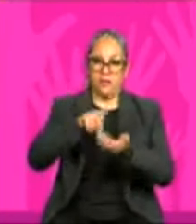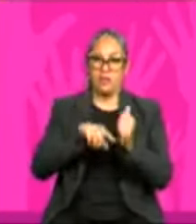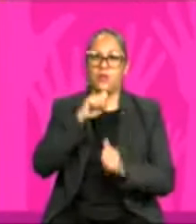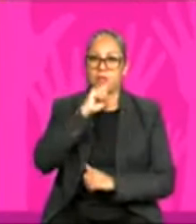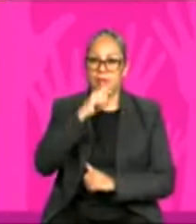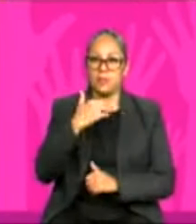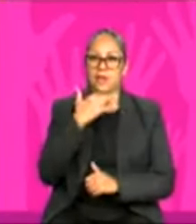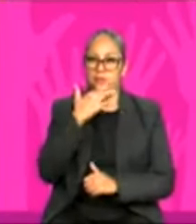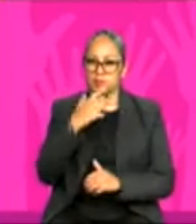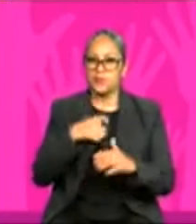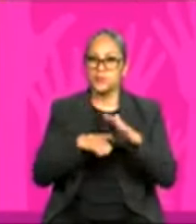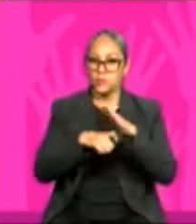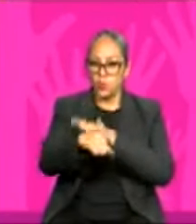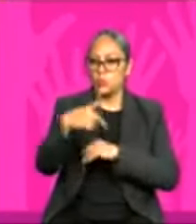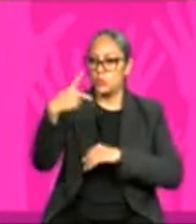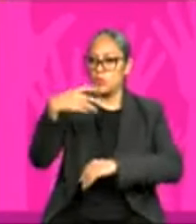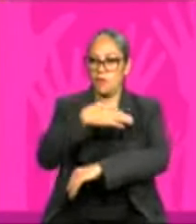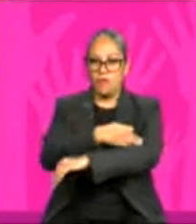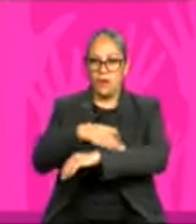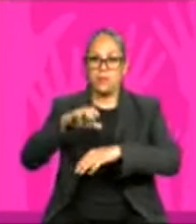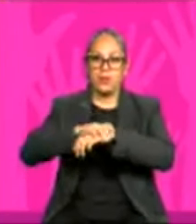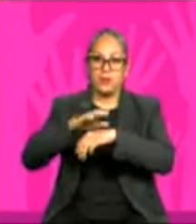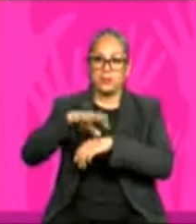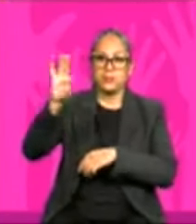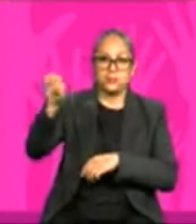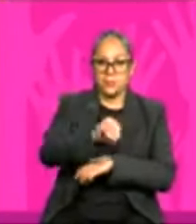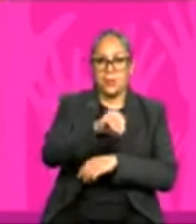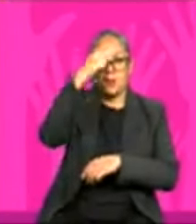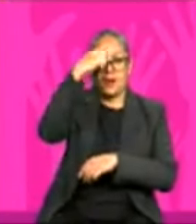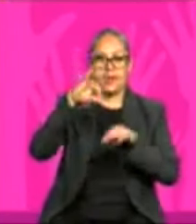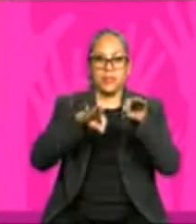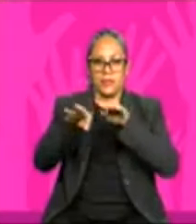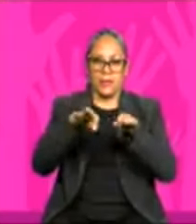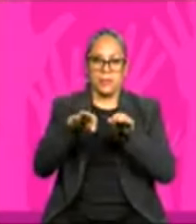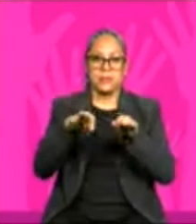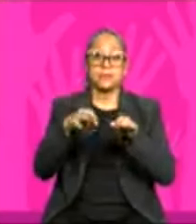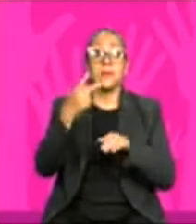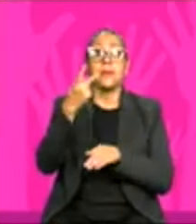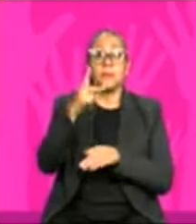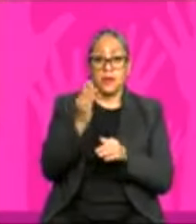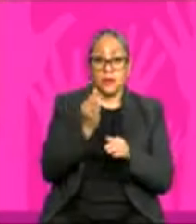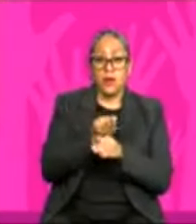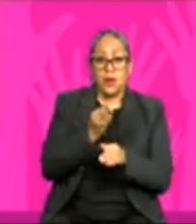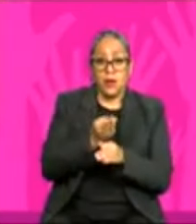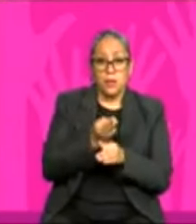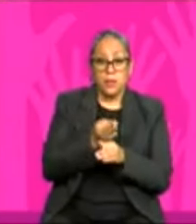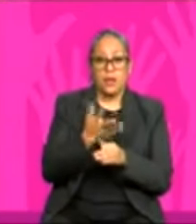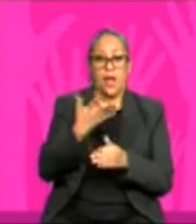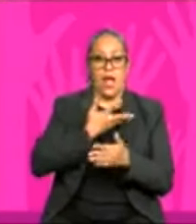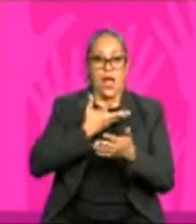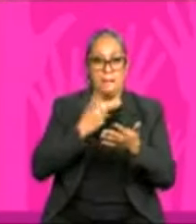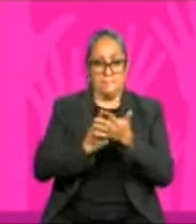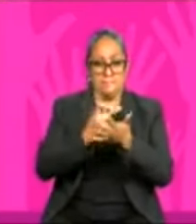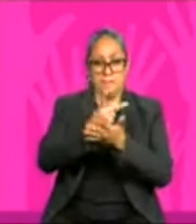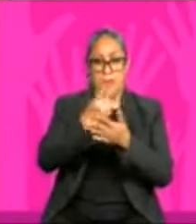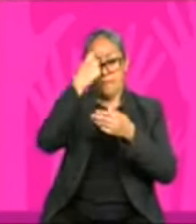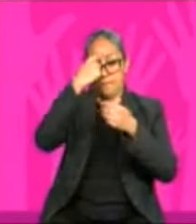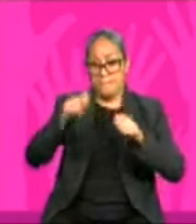el nepotismo, la violencia y abandono del gobierno actual. Y encima de eso, premian a Cuauhtémoc con una